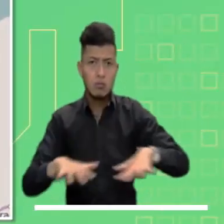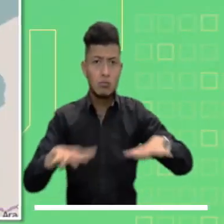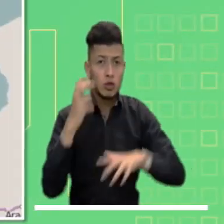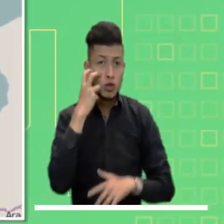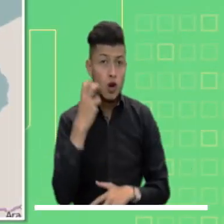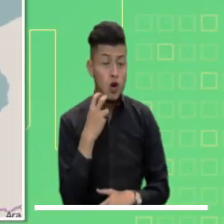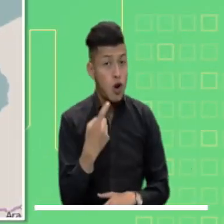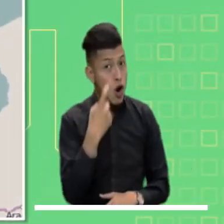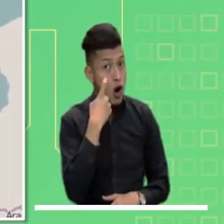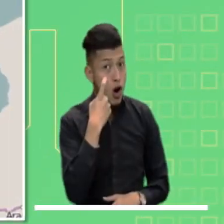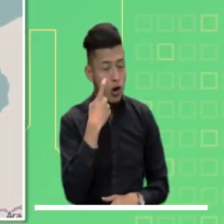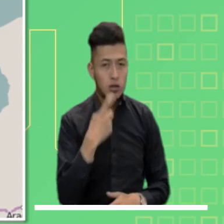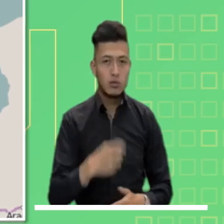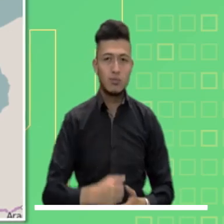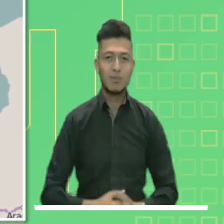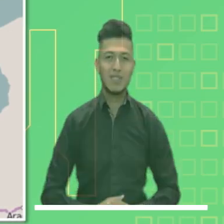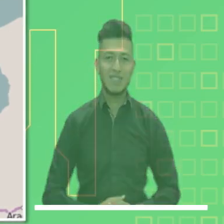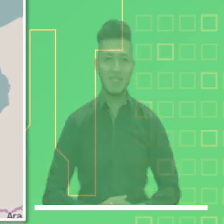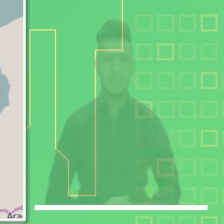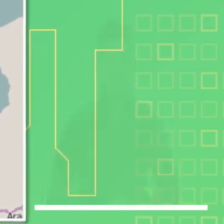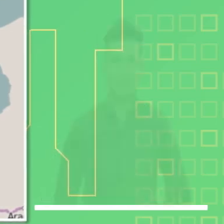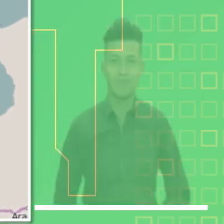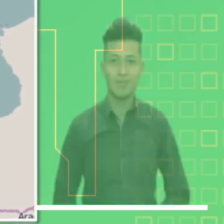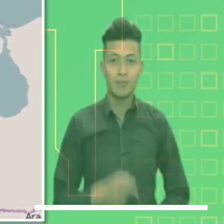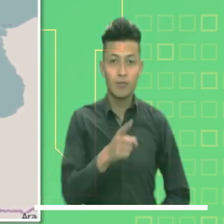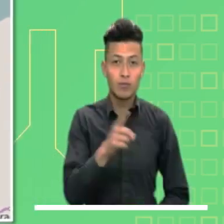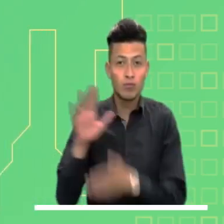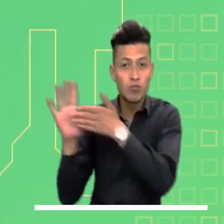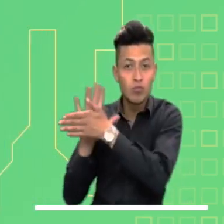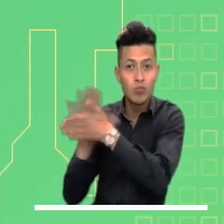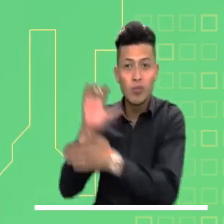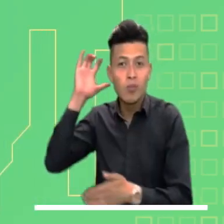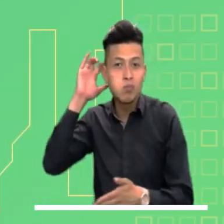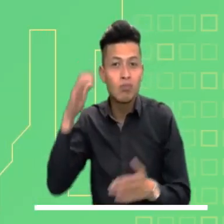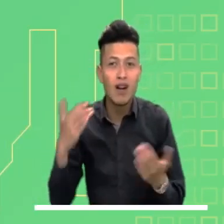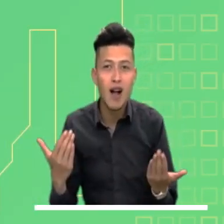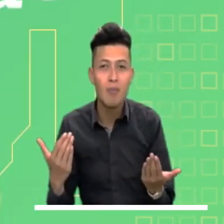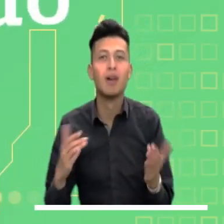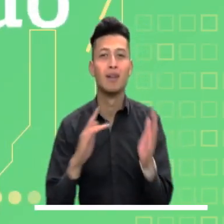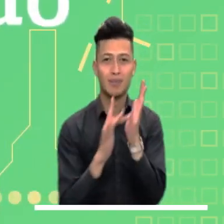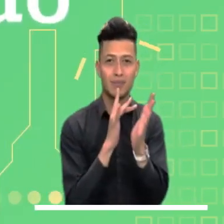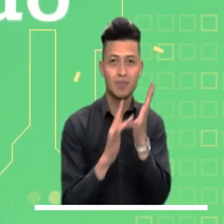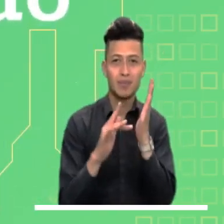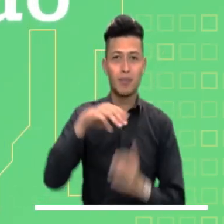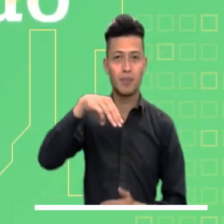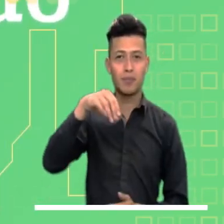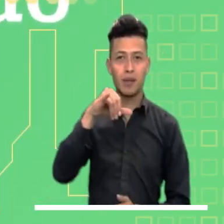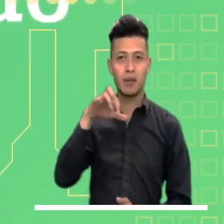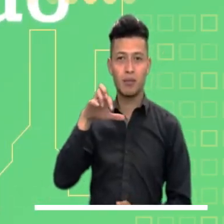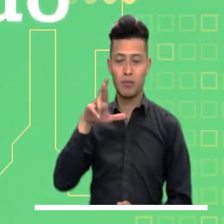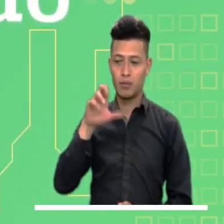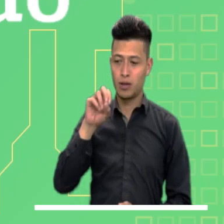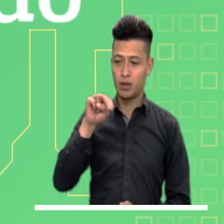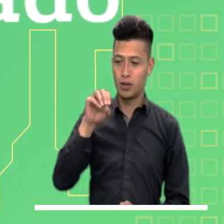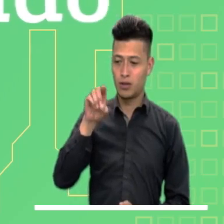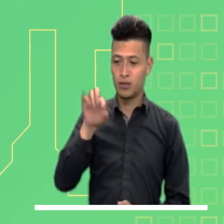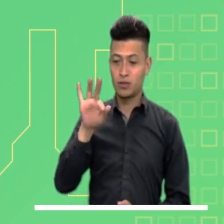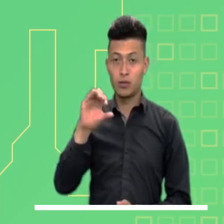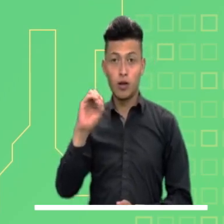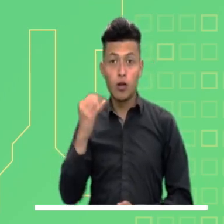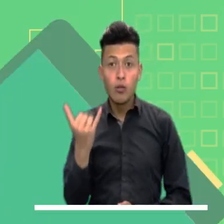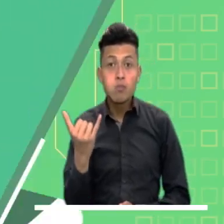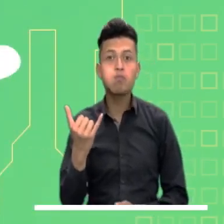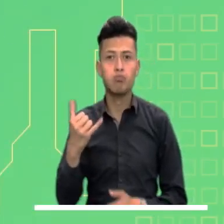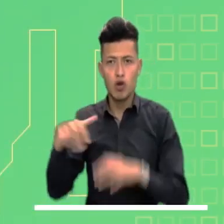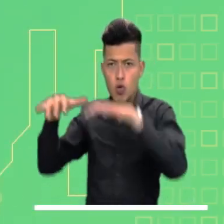departamento de Chocó. Alerta naranja por oleaje y viento en el mar Caribe. Manténgase bien informado y en tiempo real